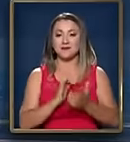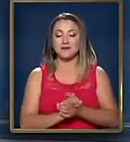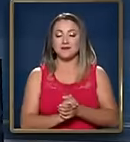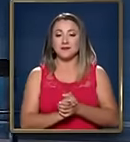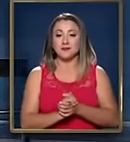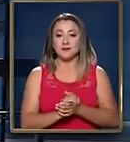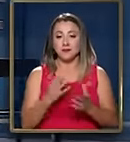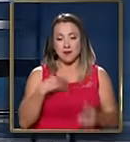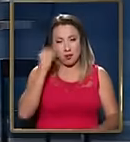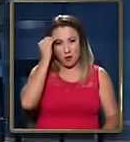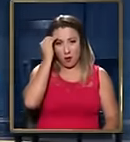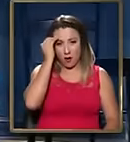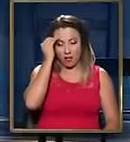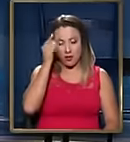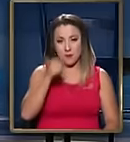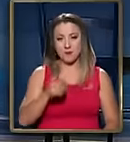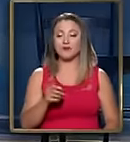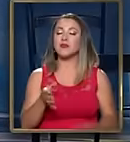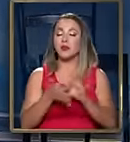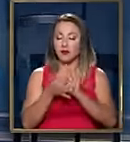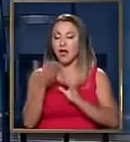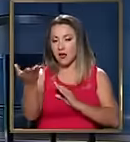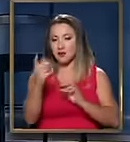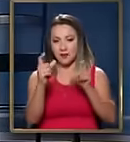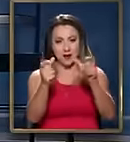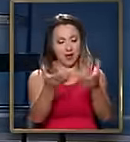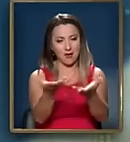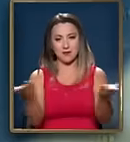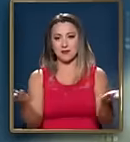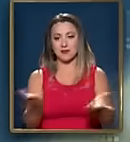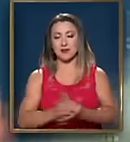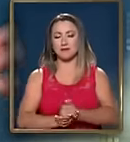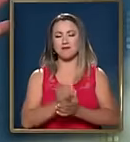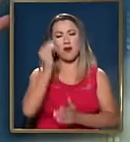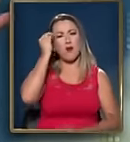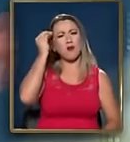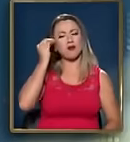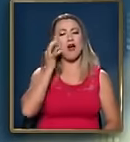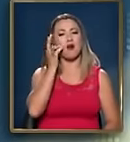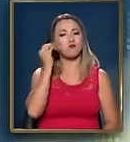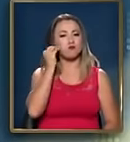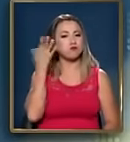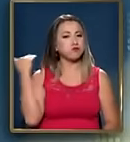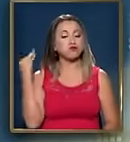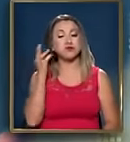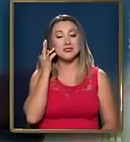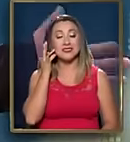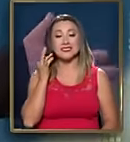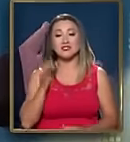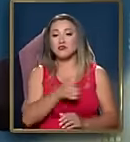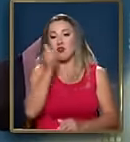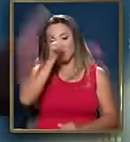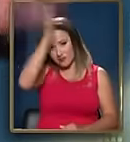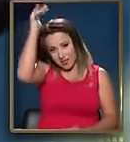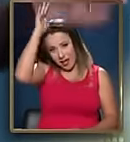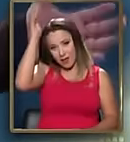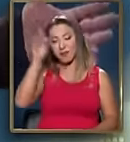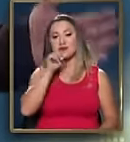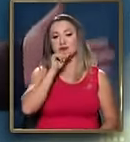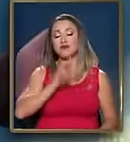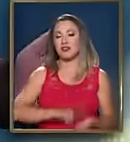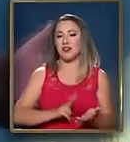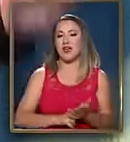yo me acuerdo... Gracias, muchas gracias. Yo me acuerdo que mi abuela tenía un gallo que, como todos nosotros, tuvo una